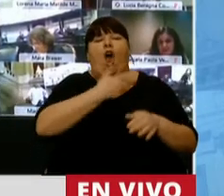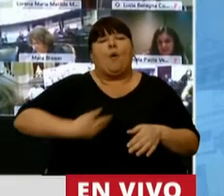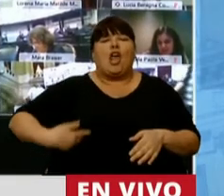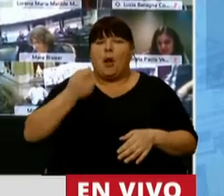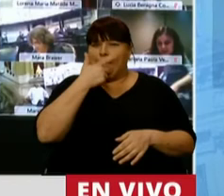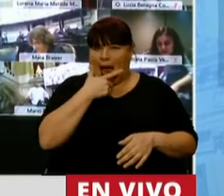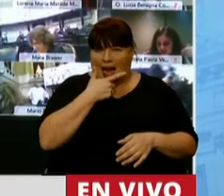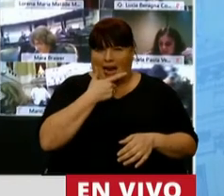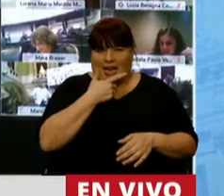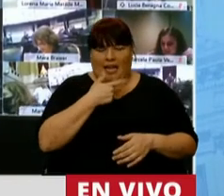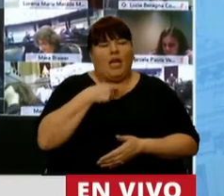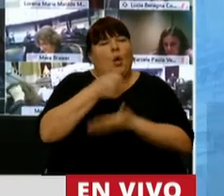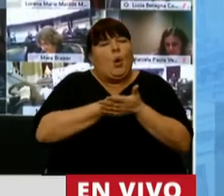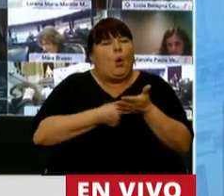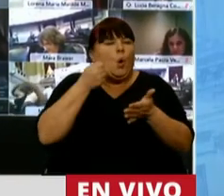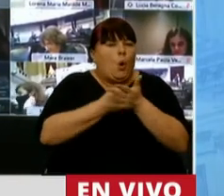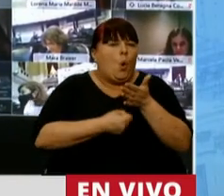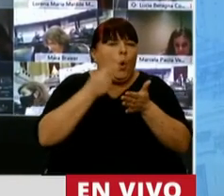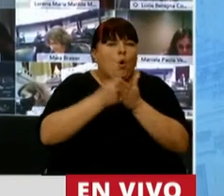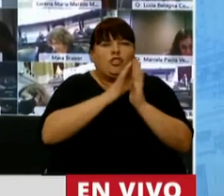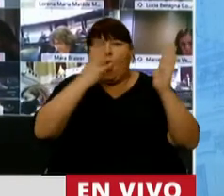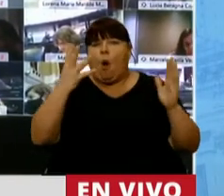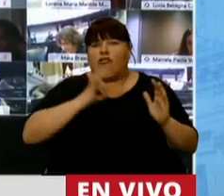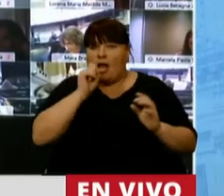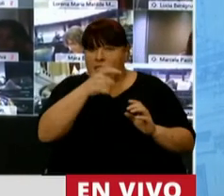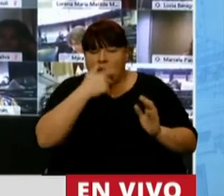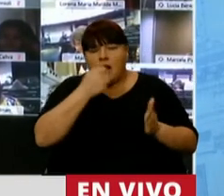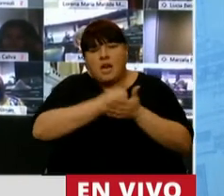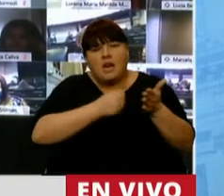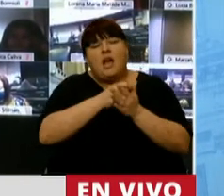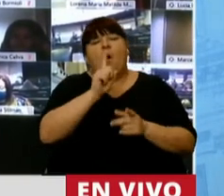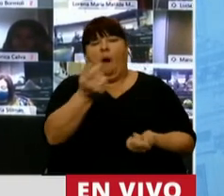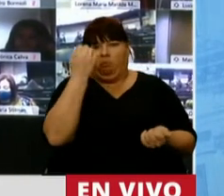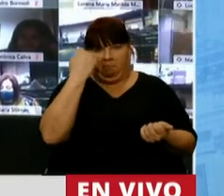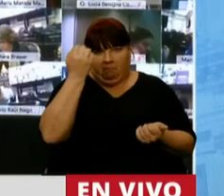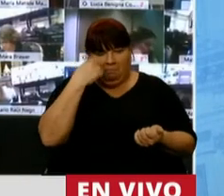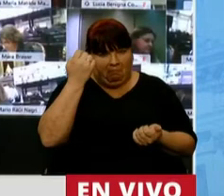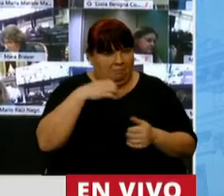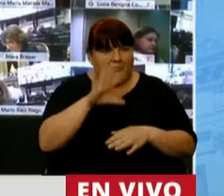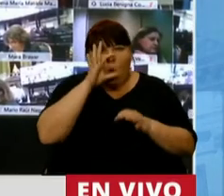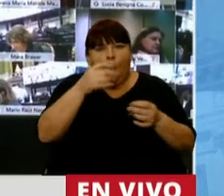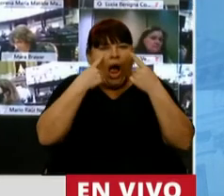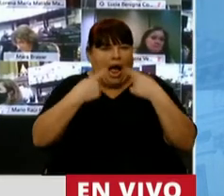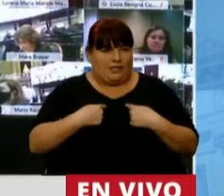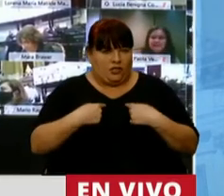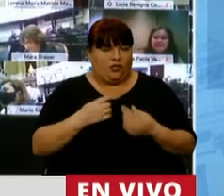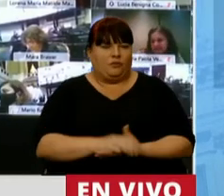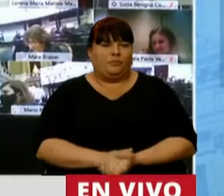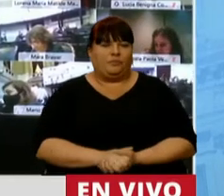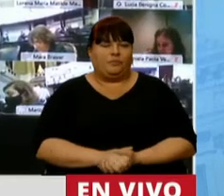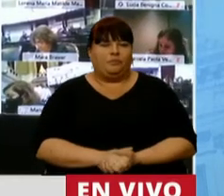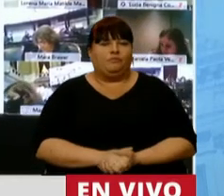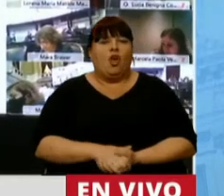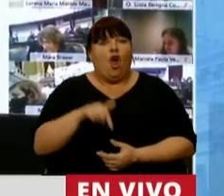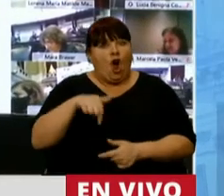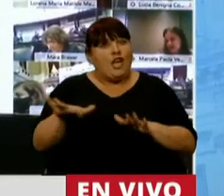Macri, y luchamos durante todo ese mandato de Mauricio Macri y siempre nos dieron la espalda, nunca nos escucharon. Hoy